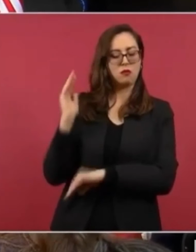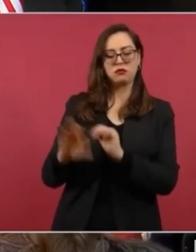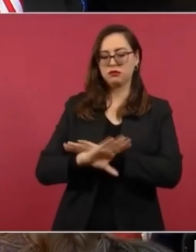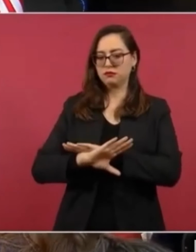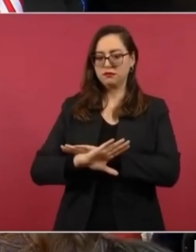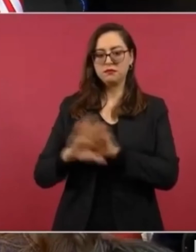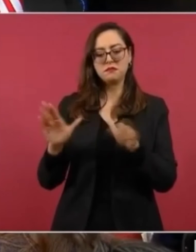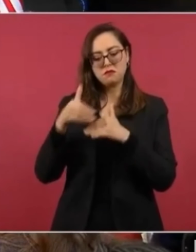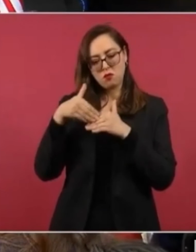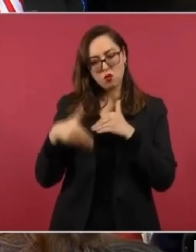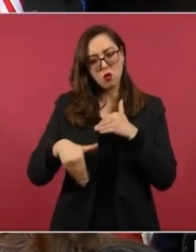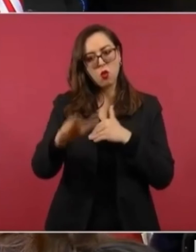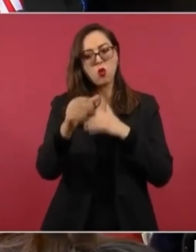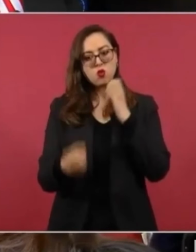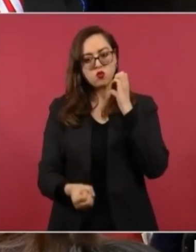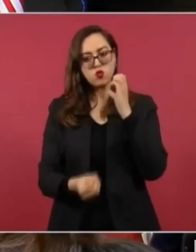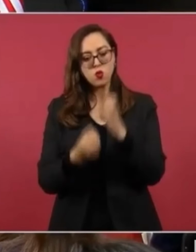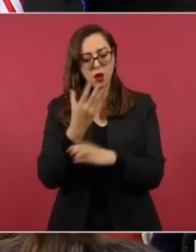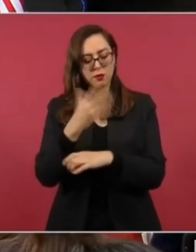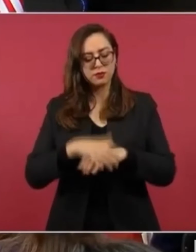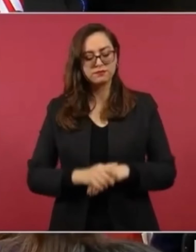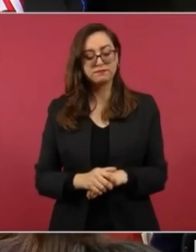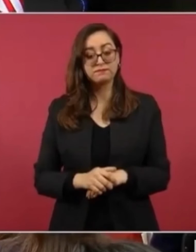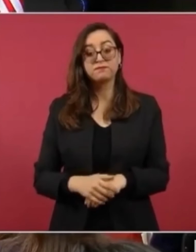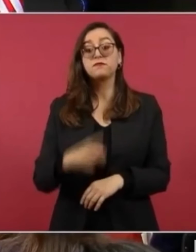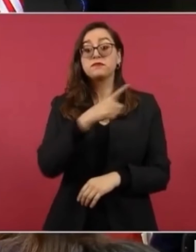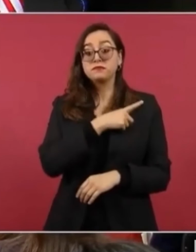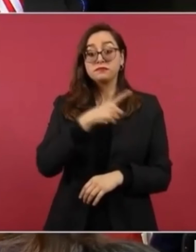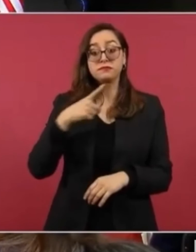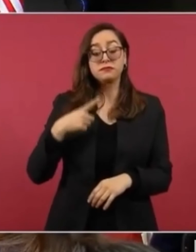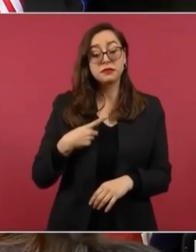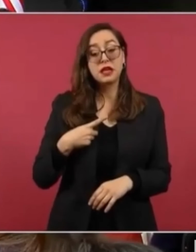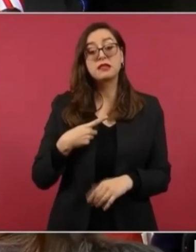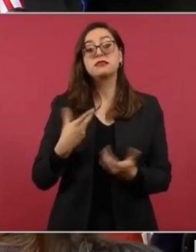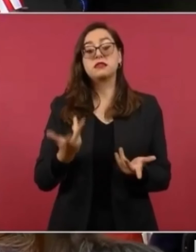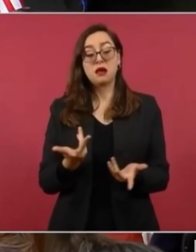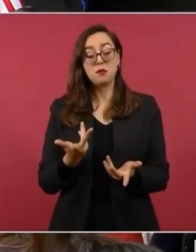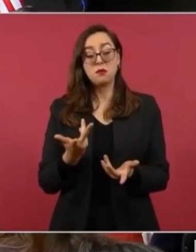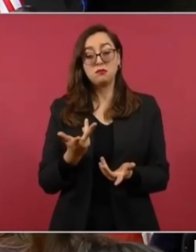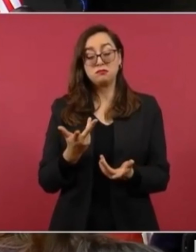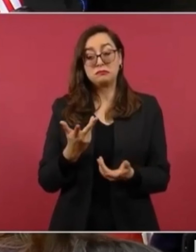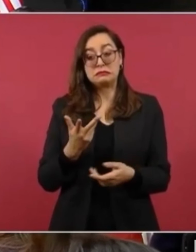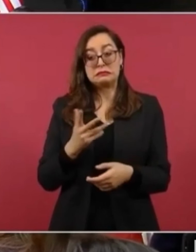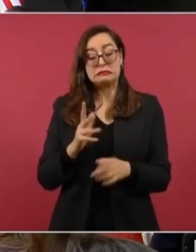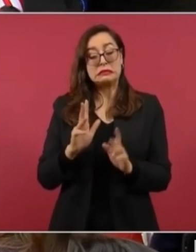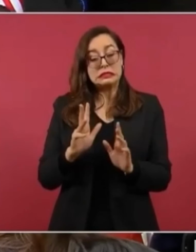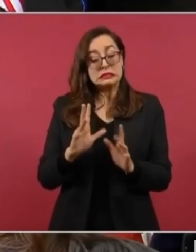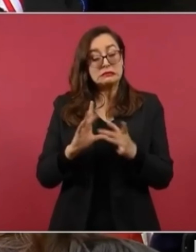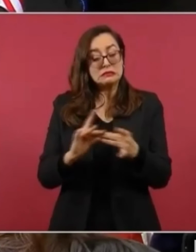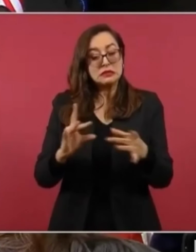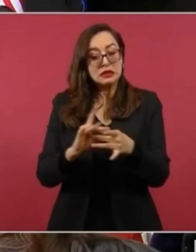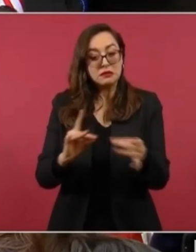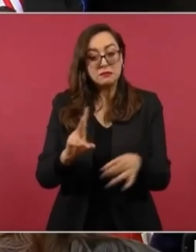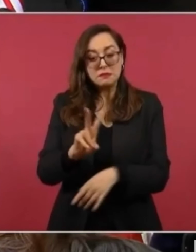expresar mi reconocimiento al primer ministro Trudeau, al presidente Biden, por la